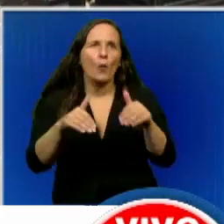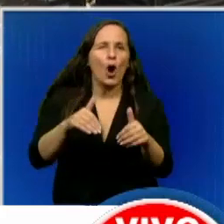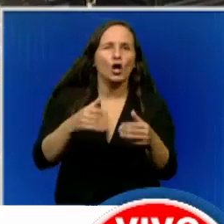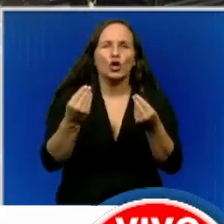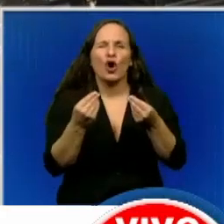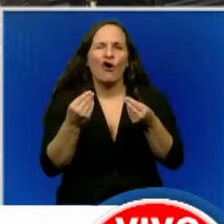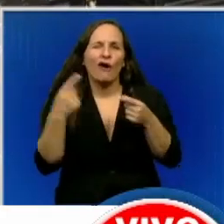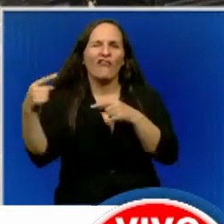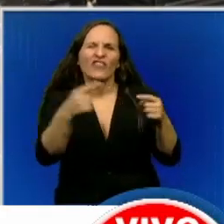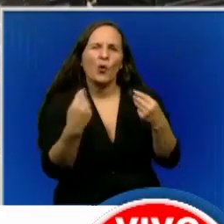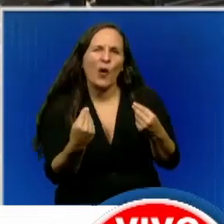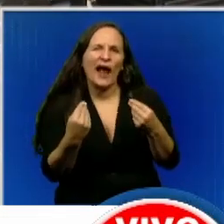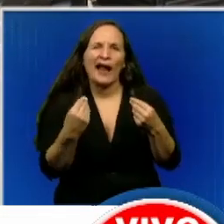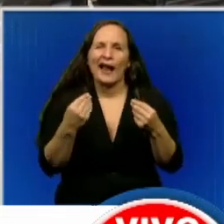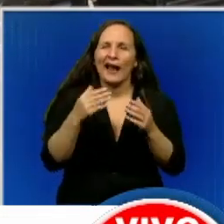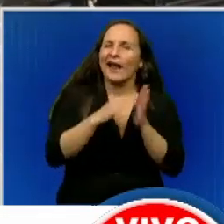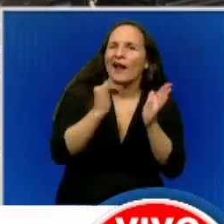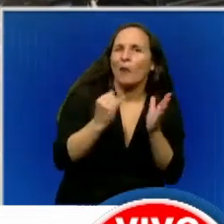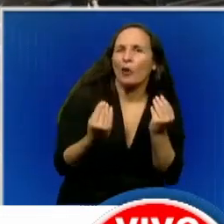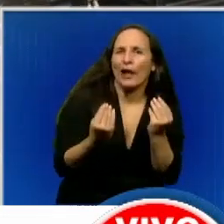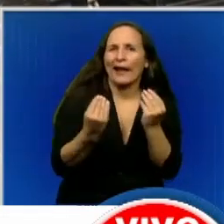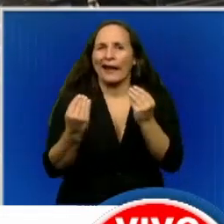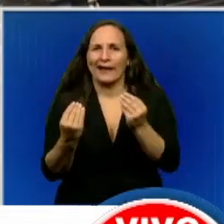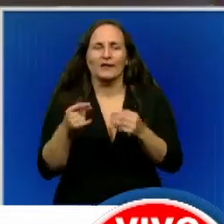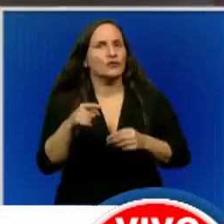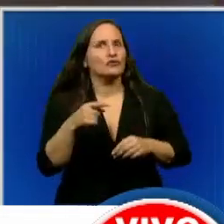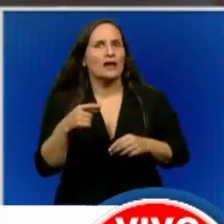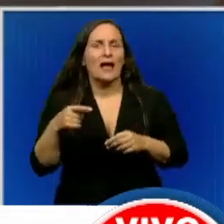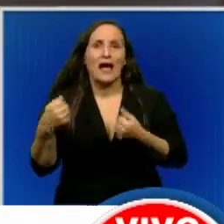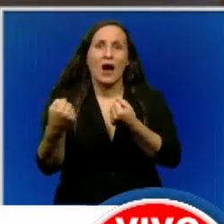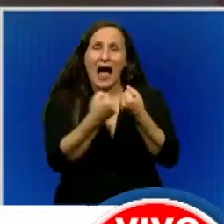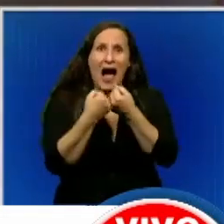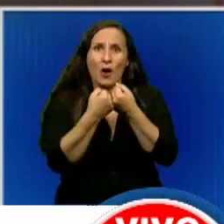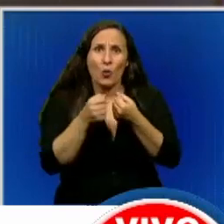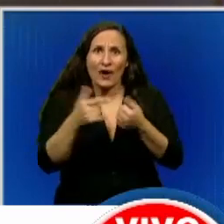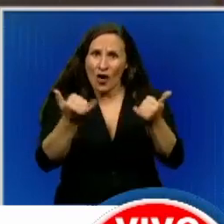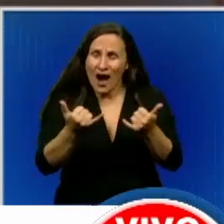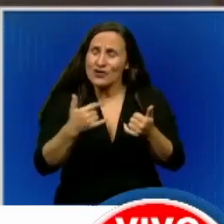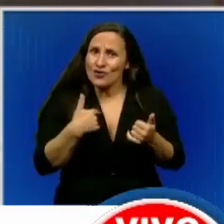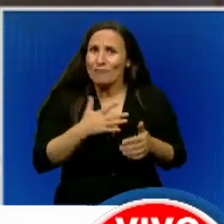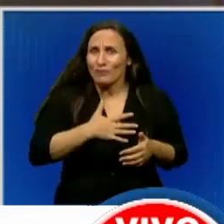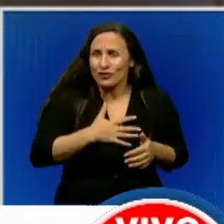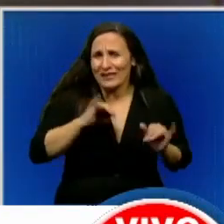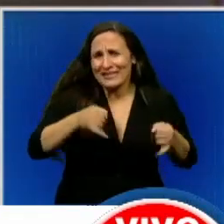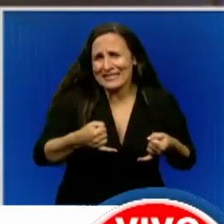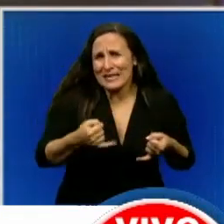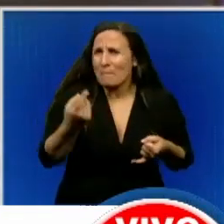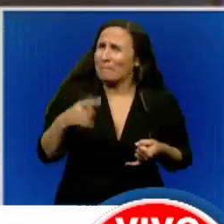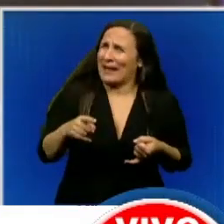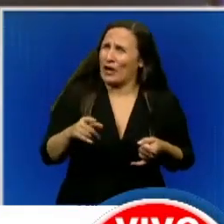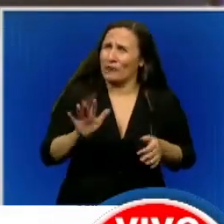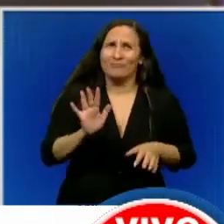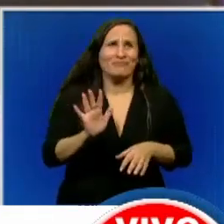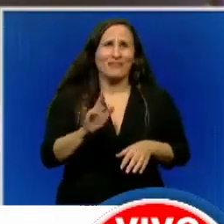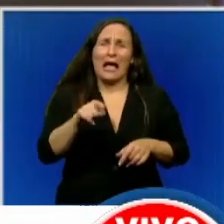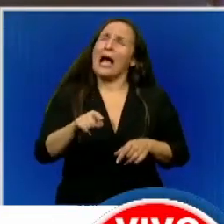defendemos, qué nos diferencia. Entonces, celebro los pocos acuerdos que podamos darnos, pero claramente no hay un